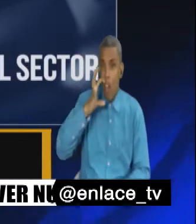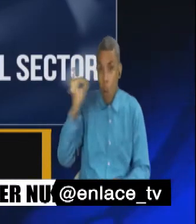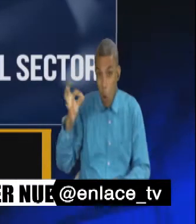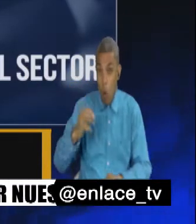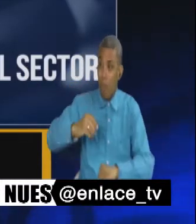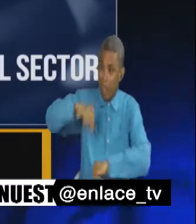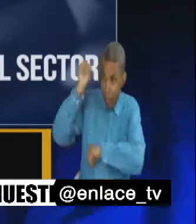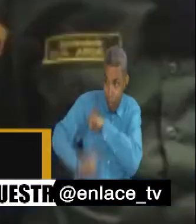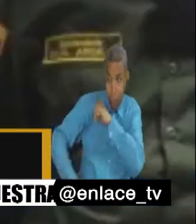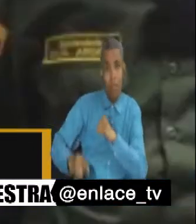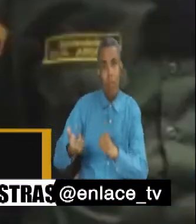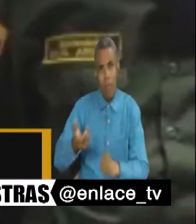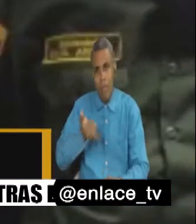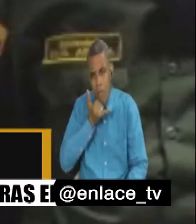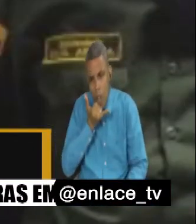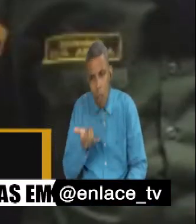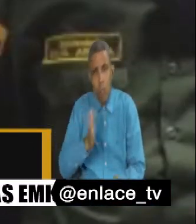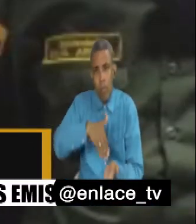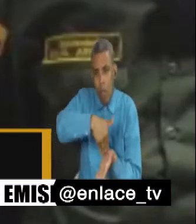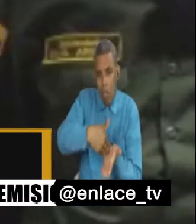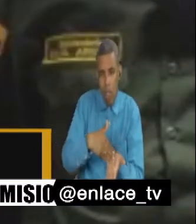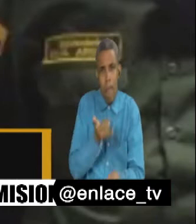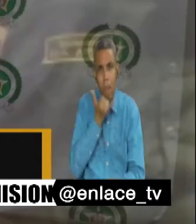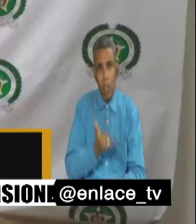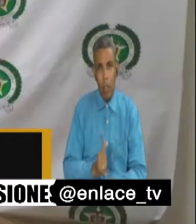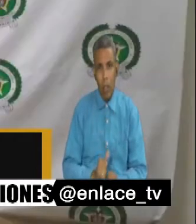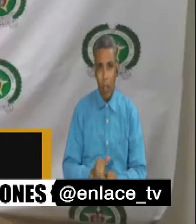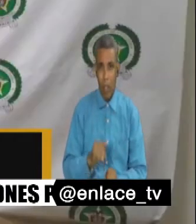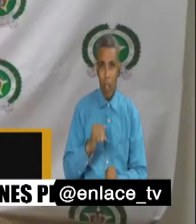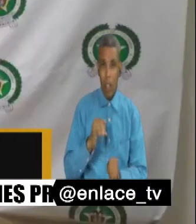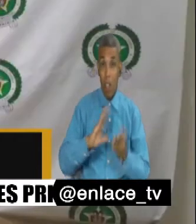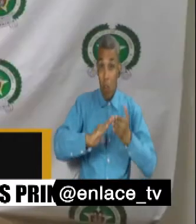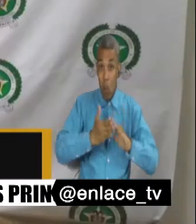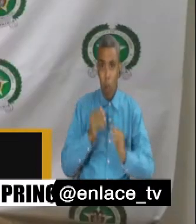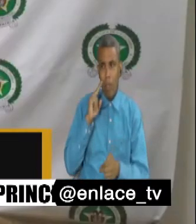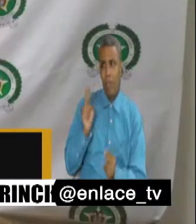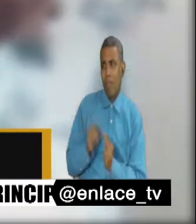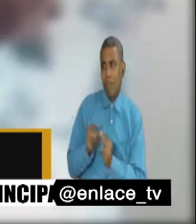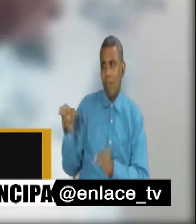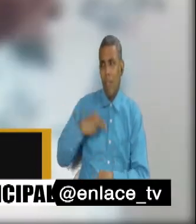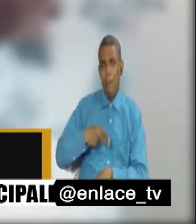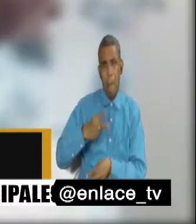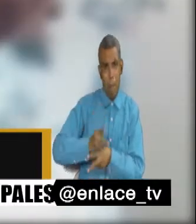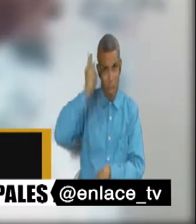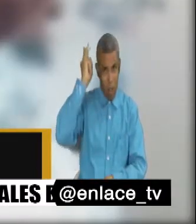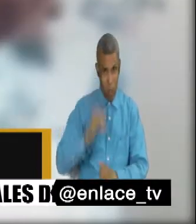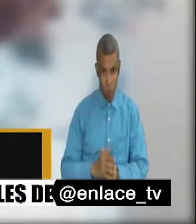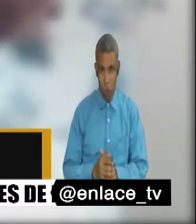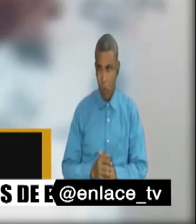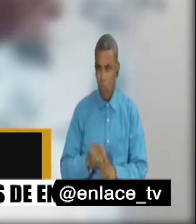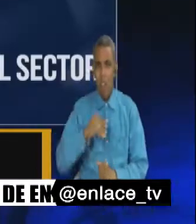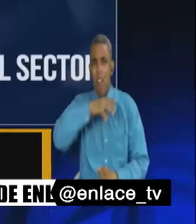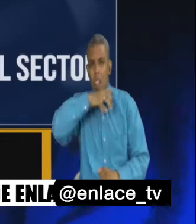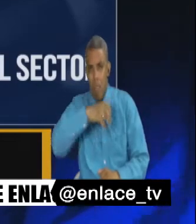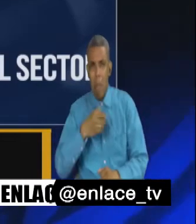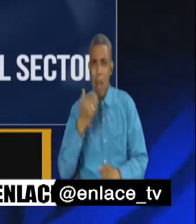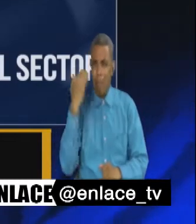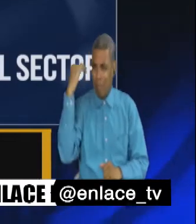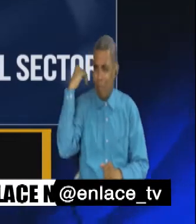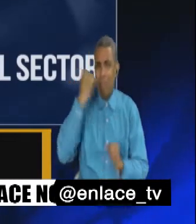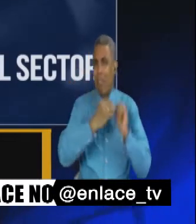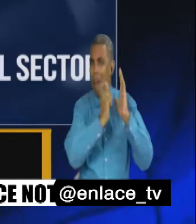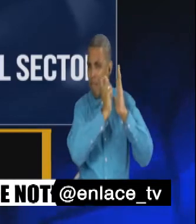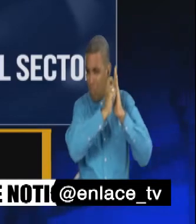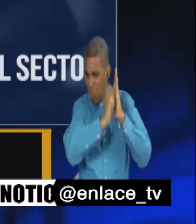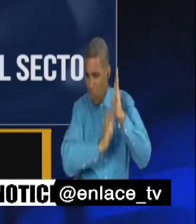haciendo aquí en Colombia. Consideran al vecino como un hombre peligroso y aseguran que no es la primera vez que maltrata a los animales. Un peligro para